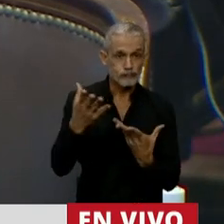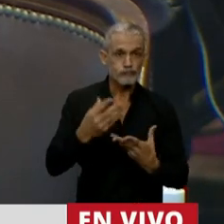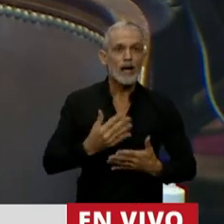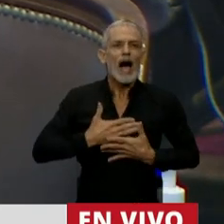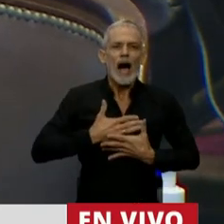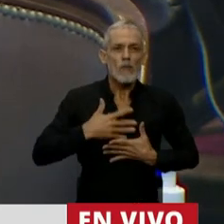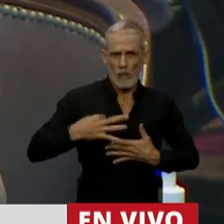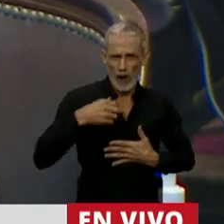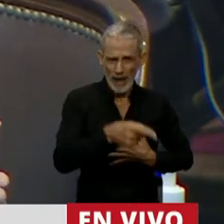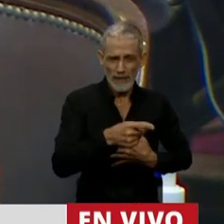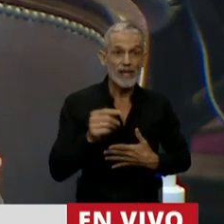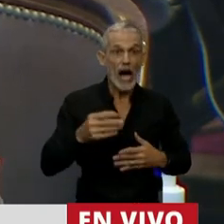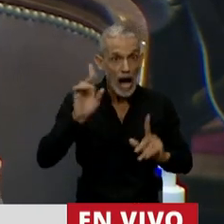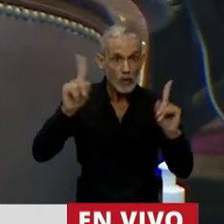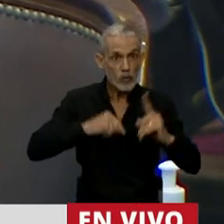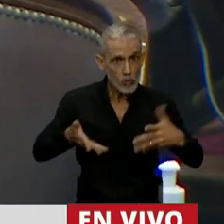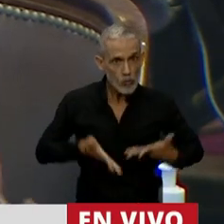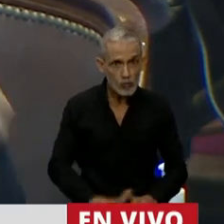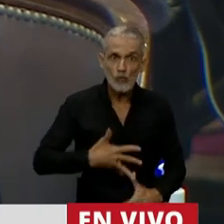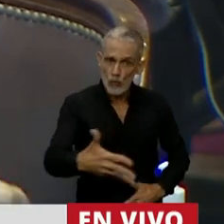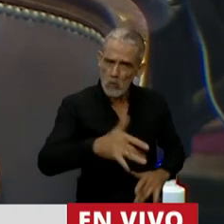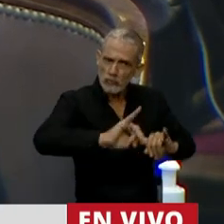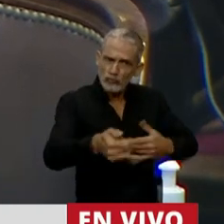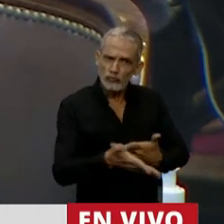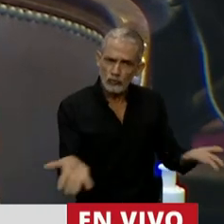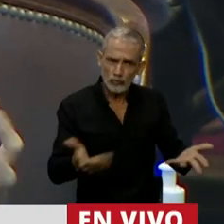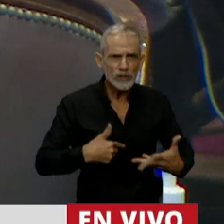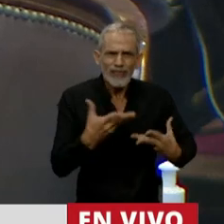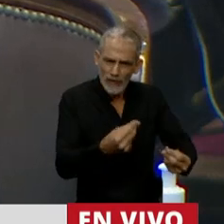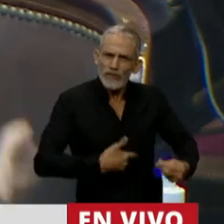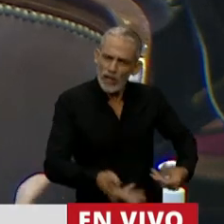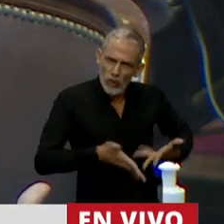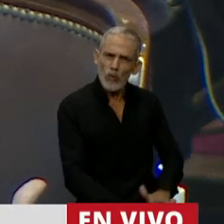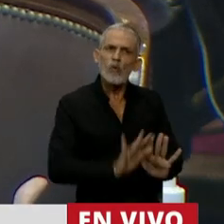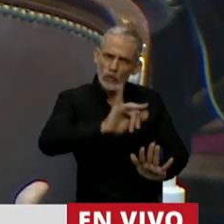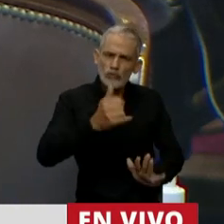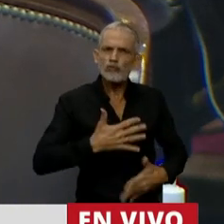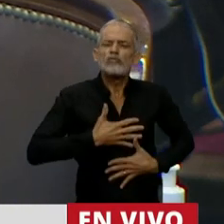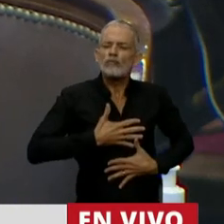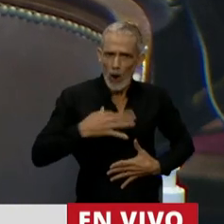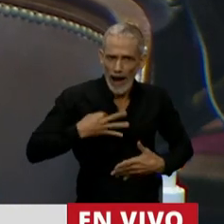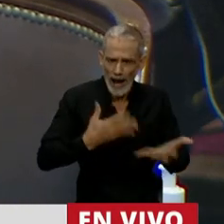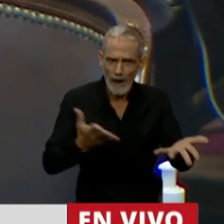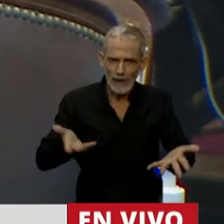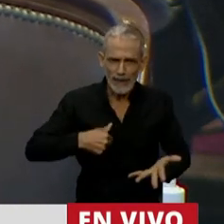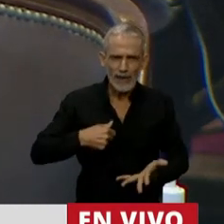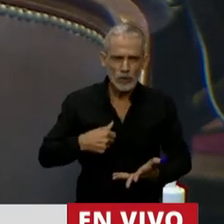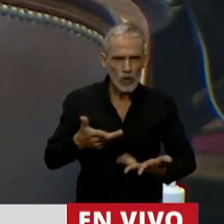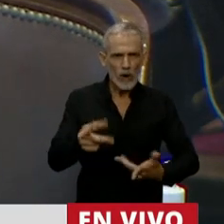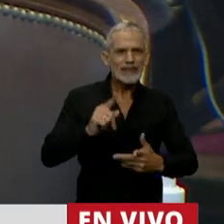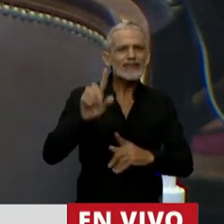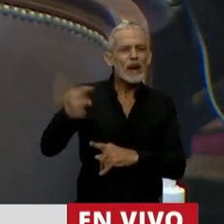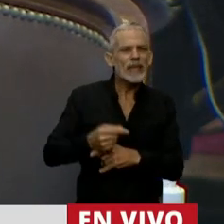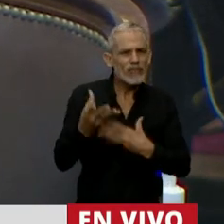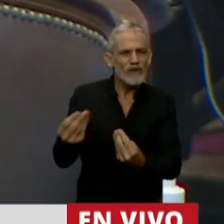por la vida y muchas elegimos la maternidad como camino. La elegimos, la defendemos y también amamos la vida. Quiero reivindicar y levantar esa